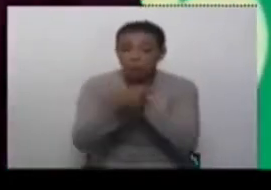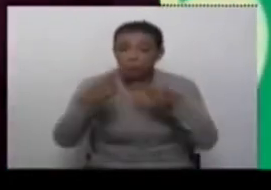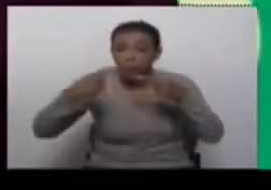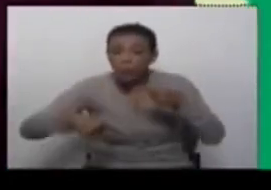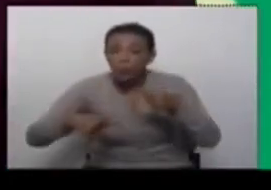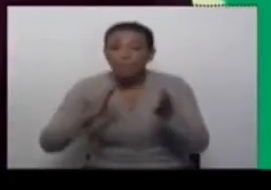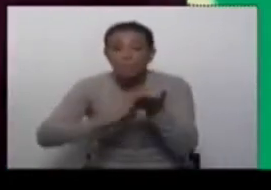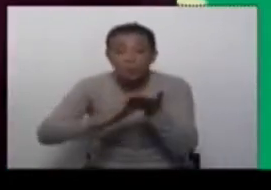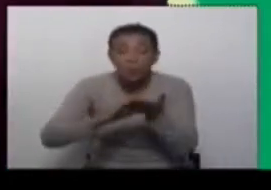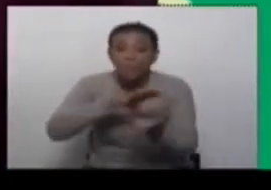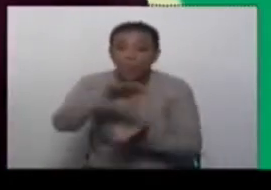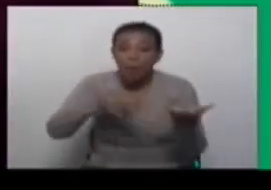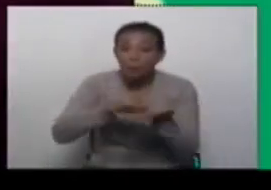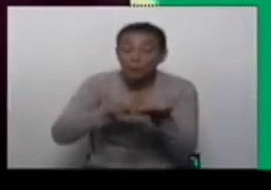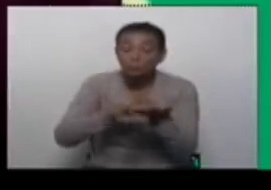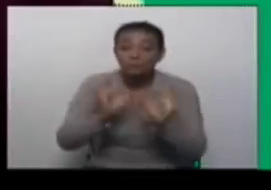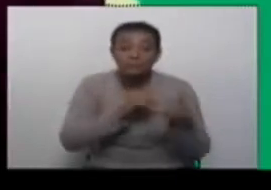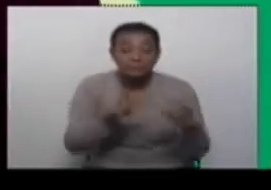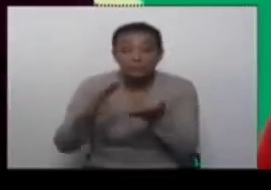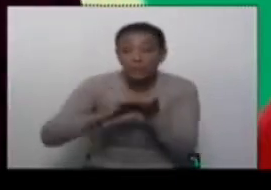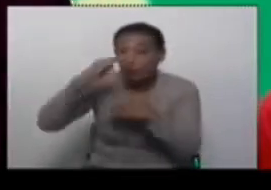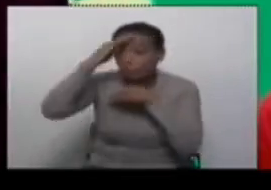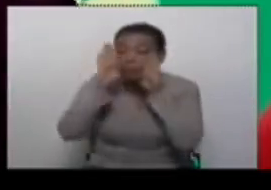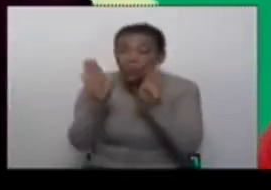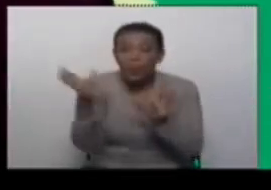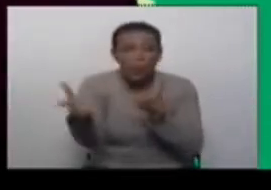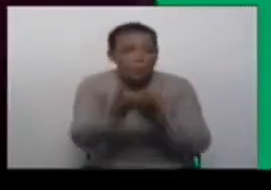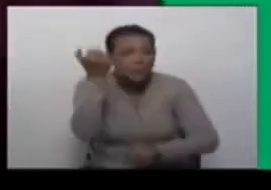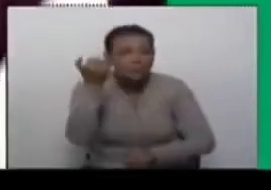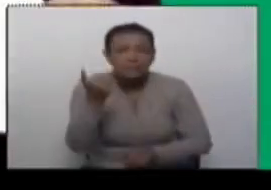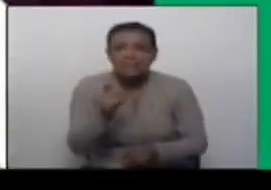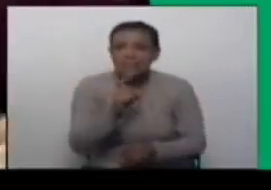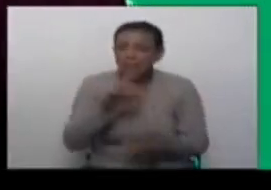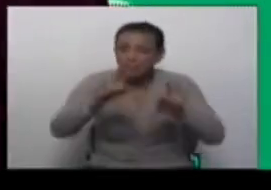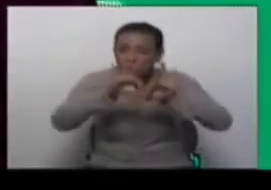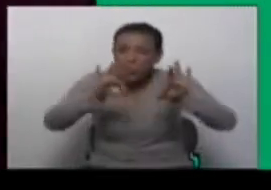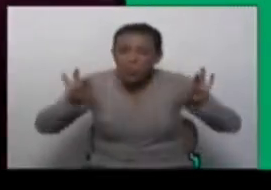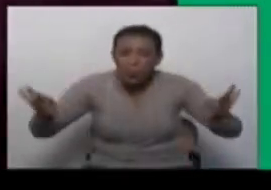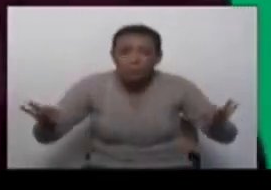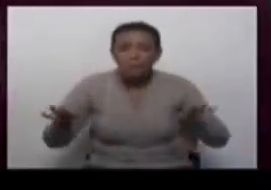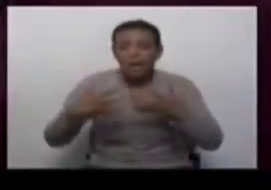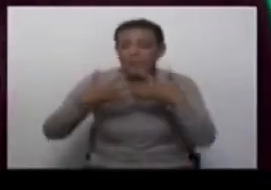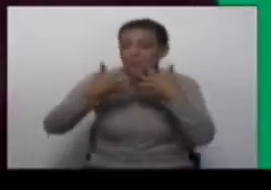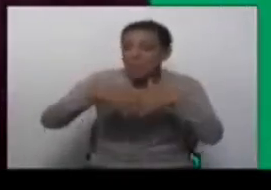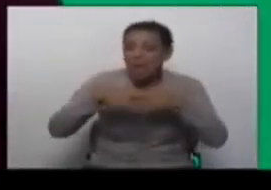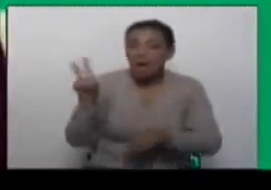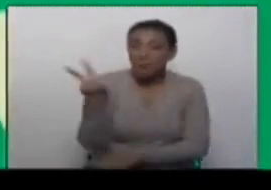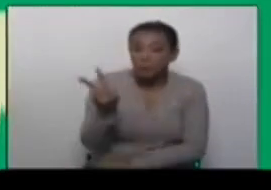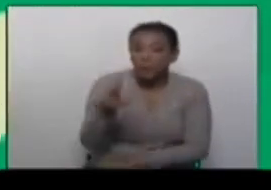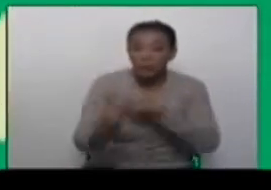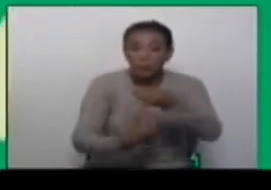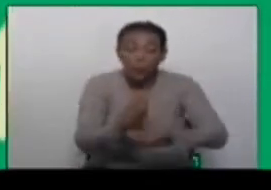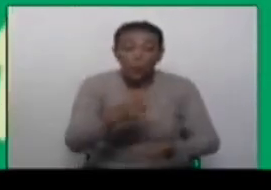Juan. Pero resolvemos, solucionamos para conseguir tremendas tuberías que conseguimos, fabricadas en Venezuela